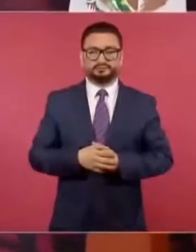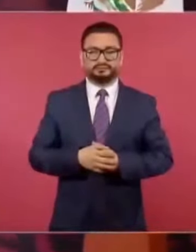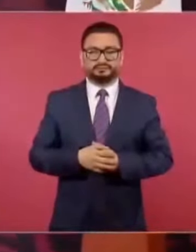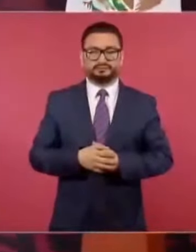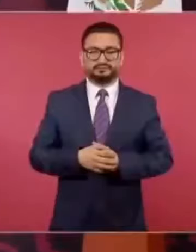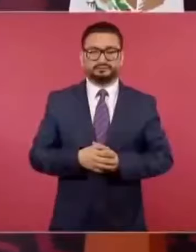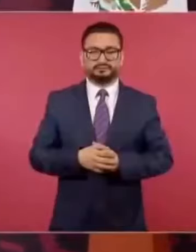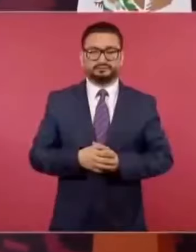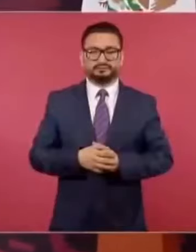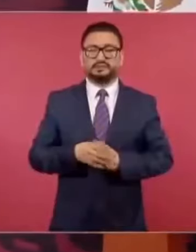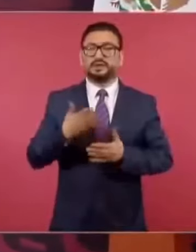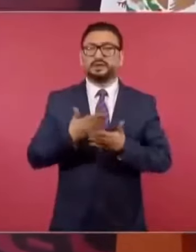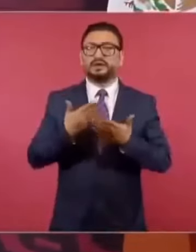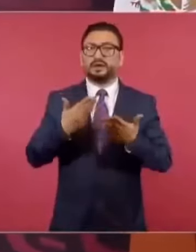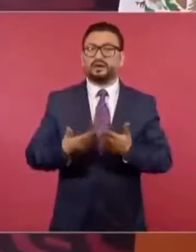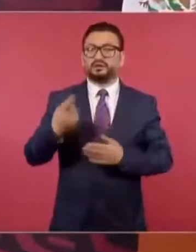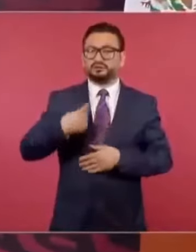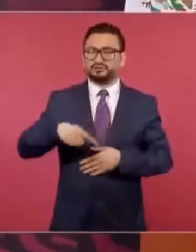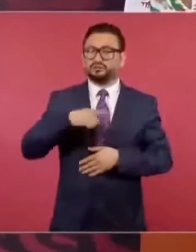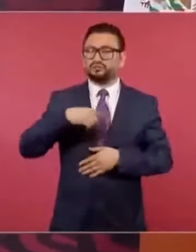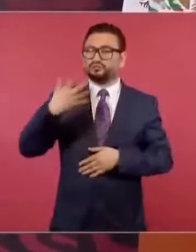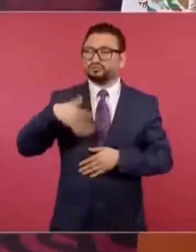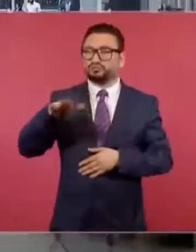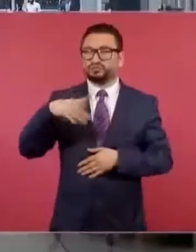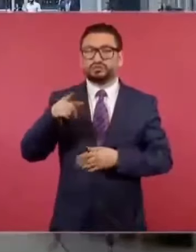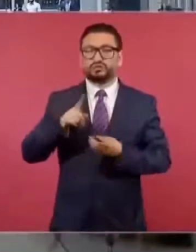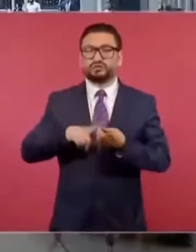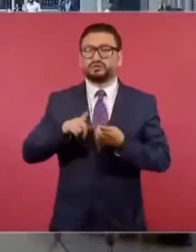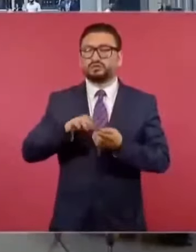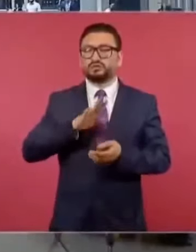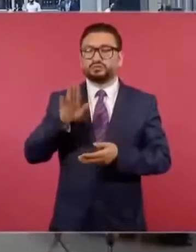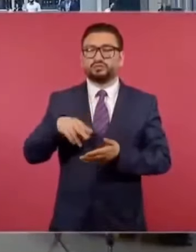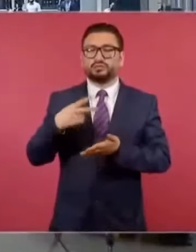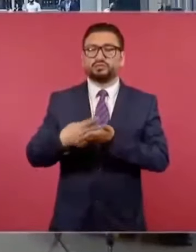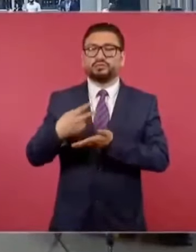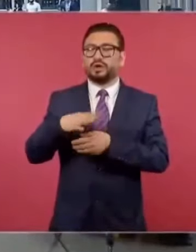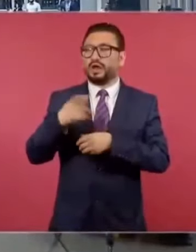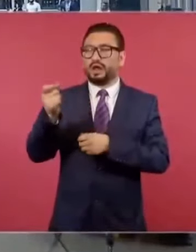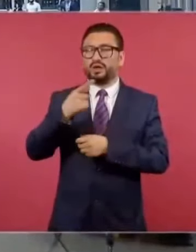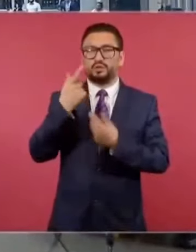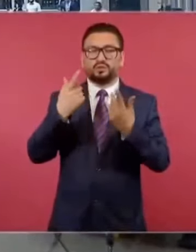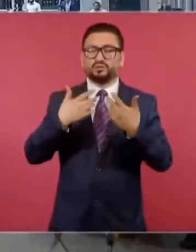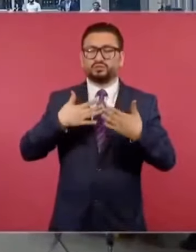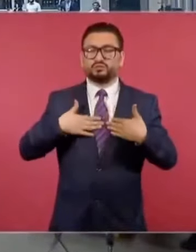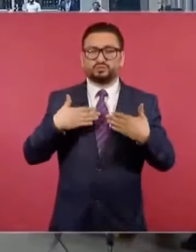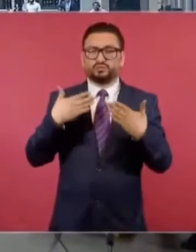Estamos buscando su resto y hay desconfianza en la comunidad